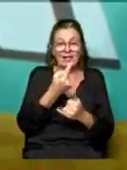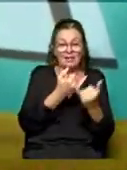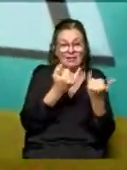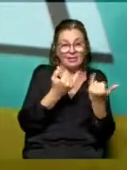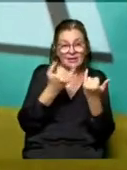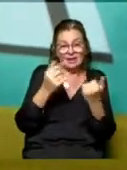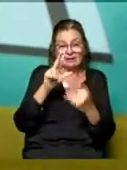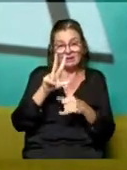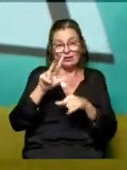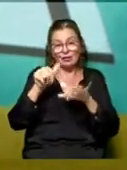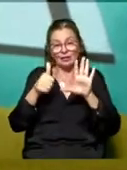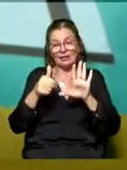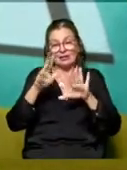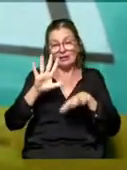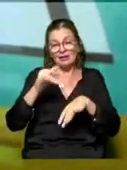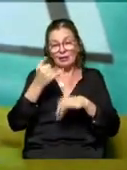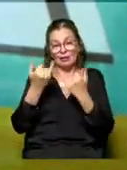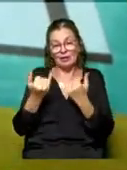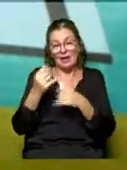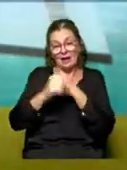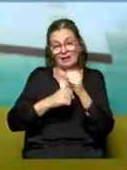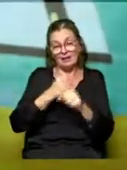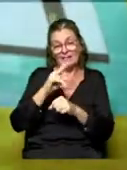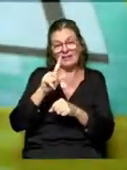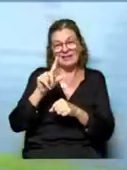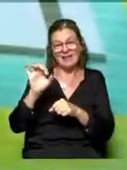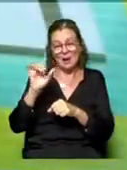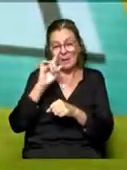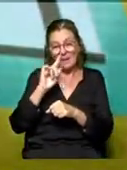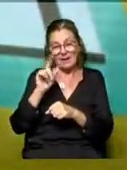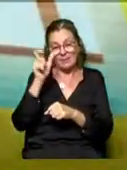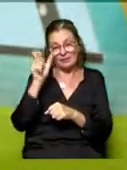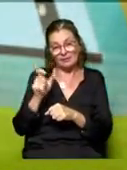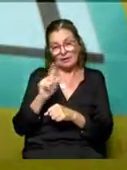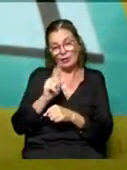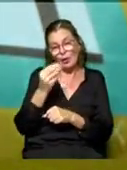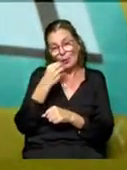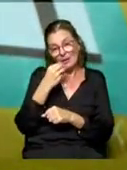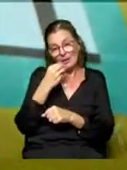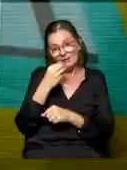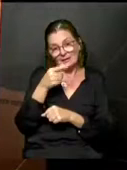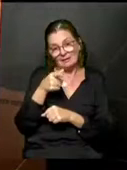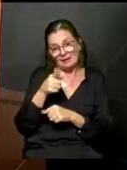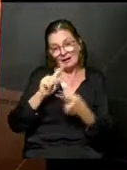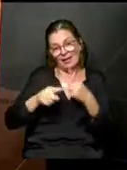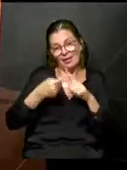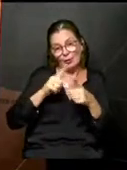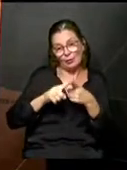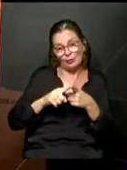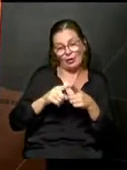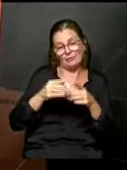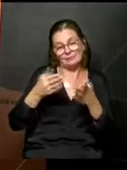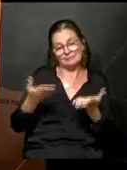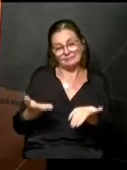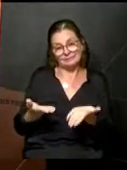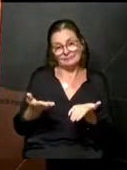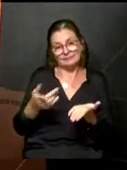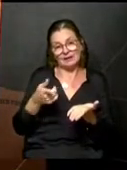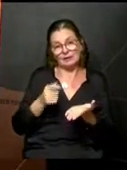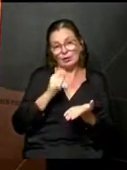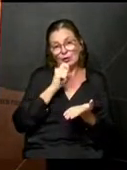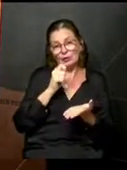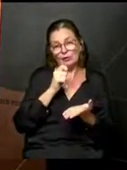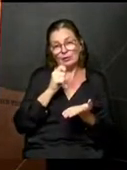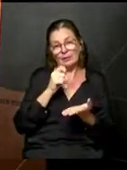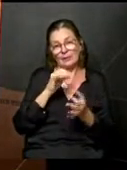los 365 días del año, 100.000 personas no comían. Y de ahí la discusión semántica. Esto es una nota al pie mía